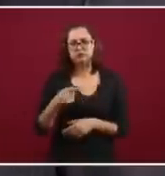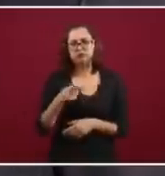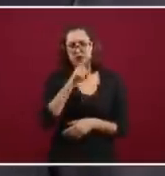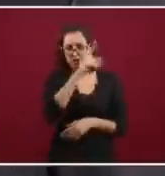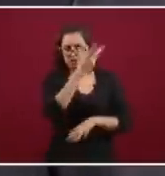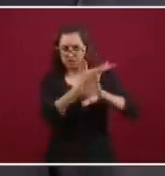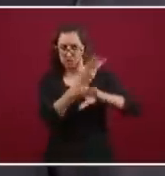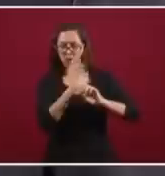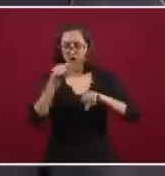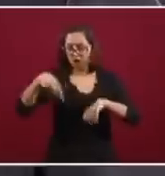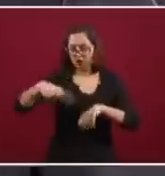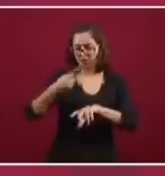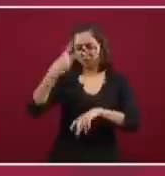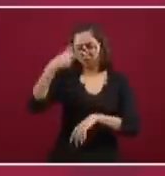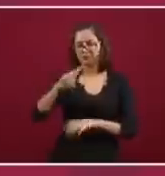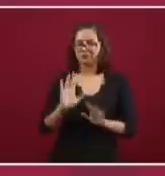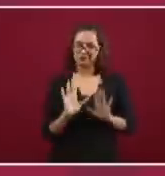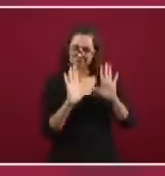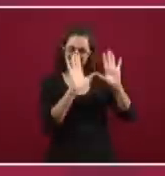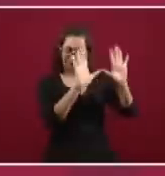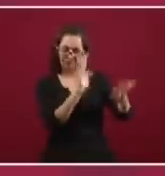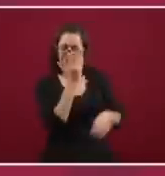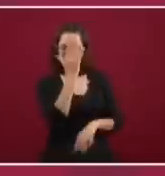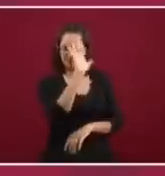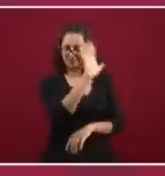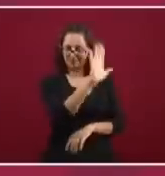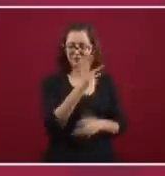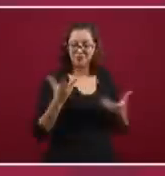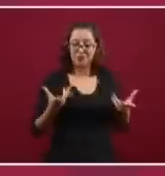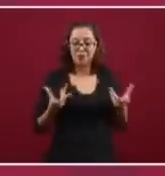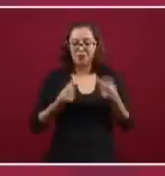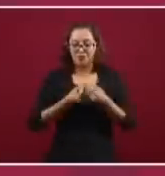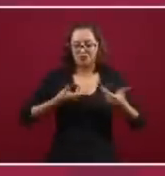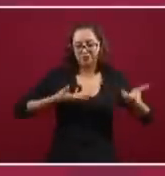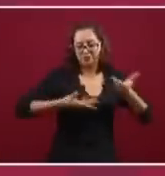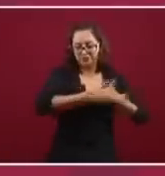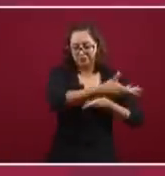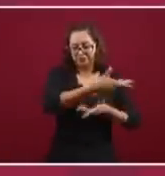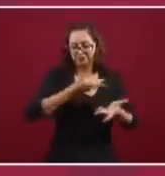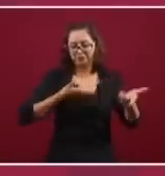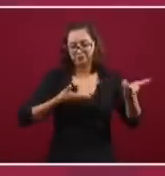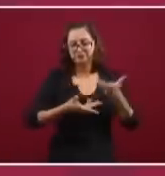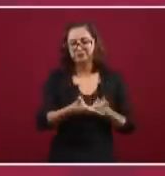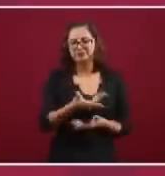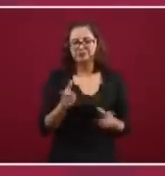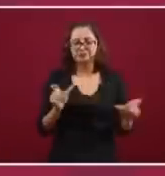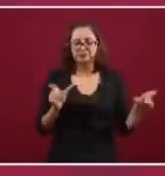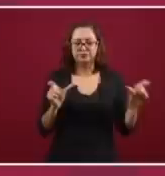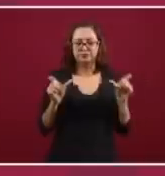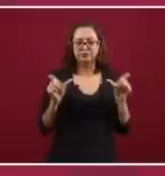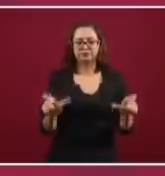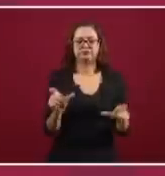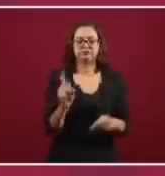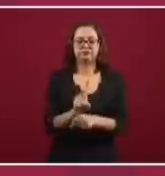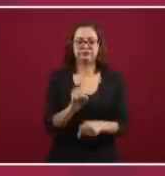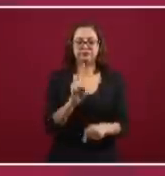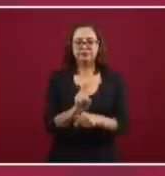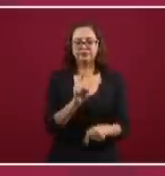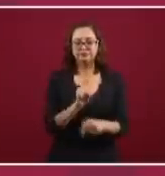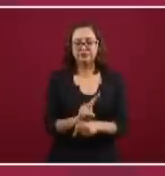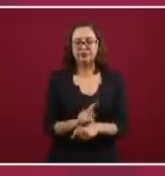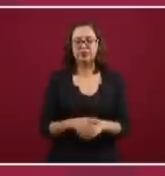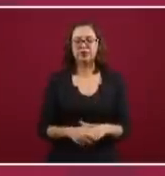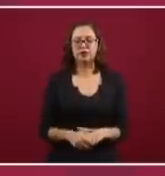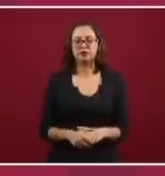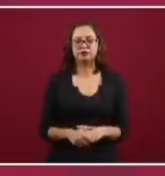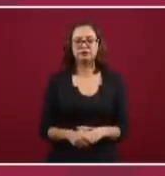México? Desde su lado. Es un acuerdo conjunto, o sea, de control de